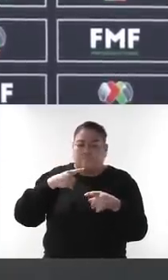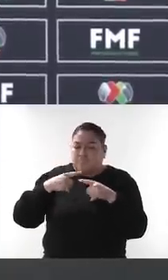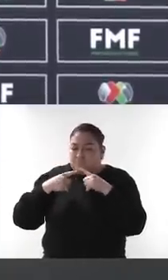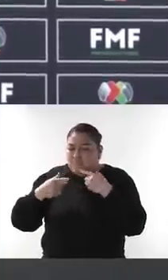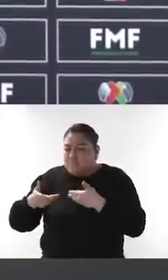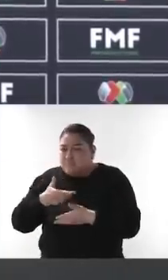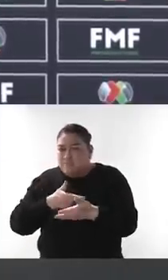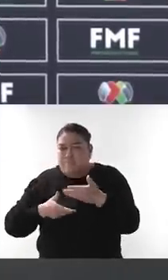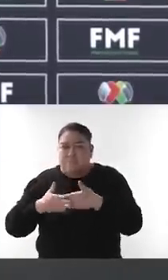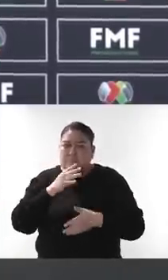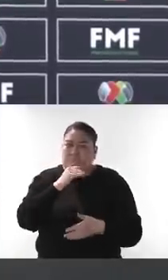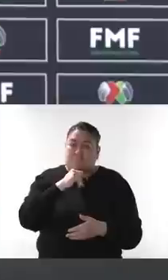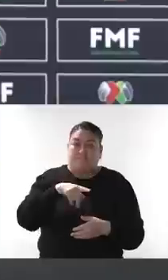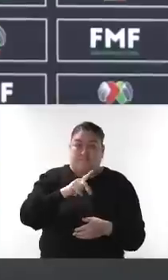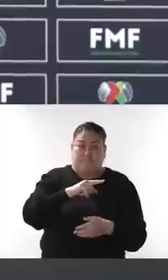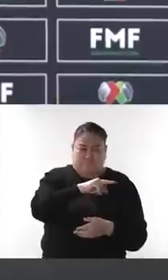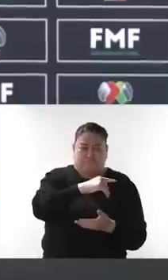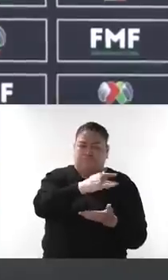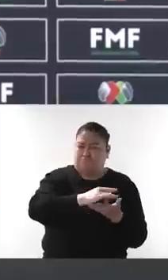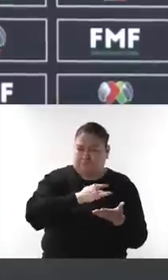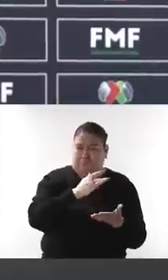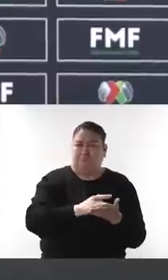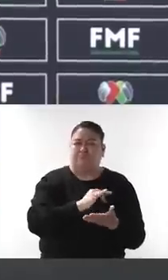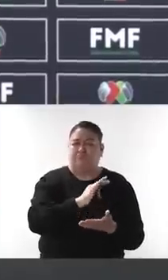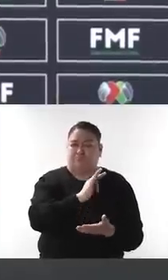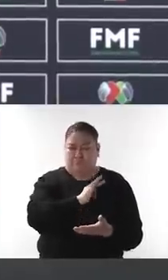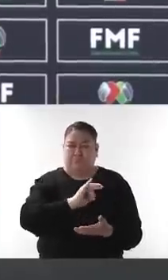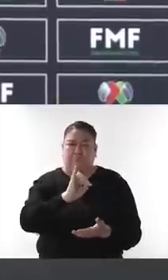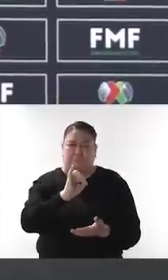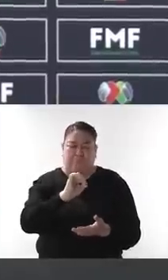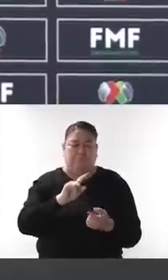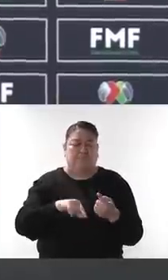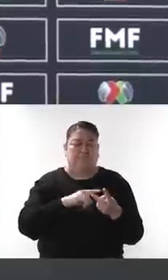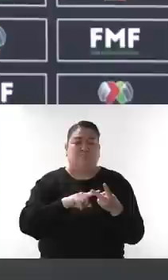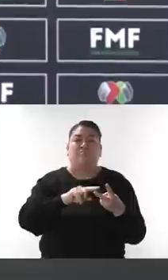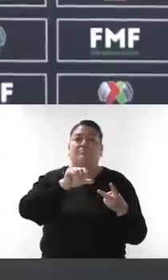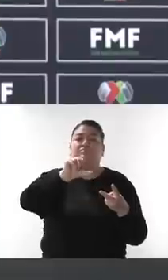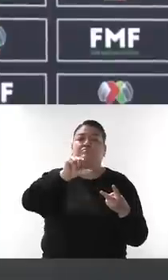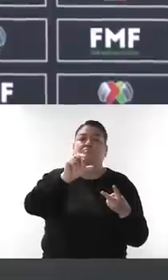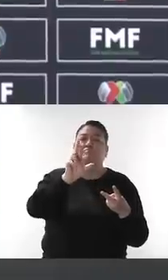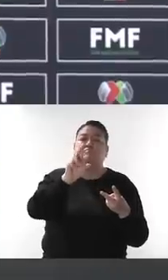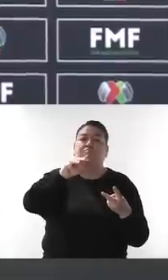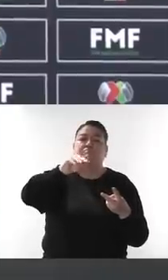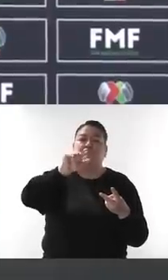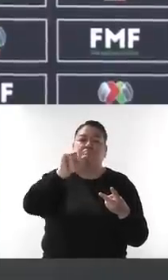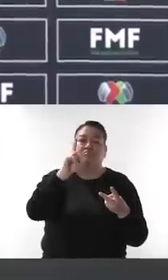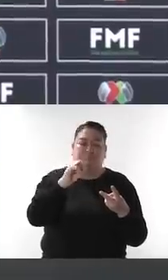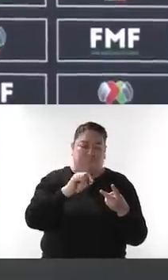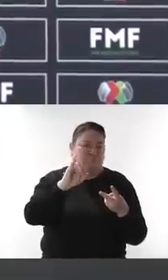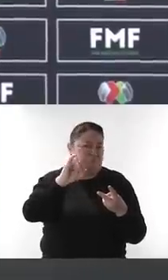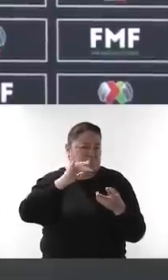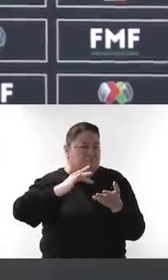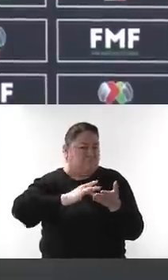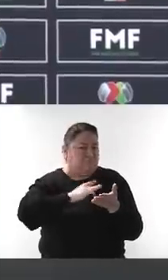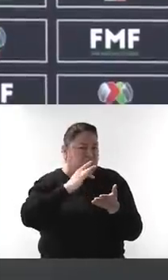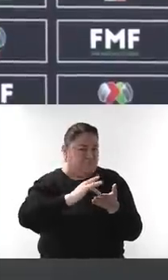vista, de que tenemos el apoyo de él, de Armando, por un lado, y de Jesús